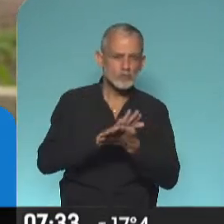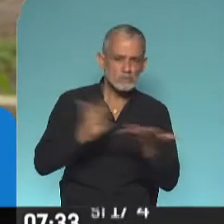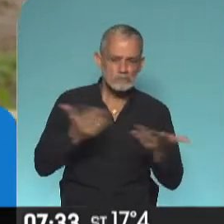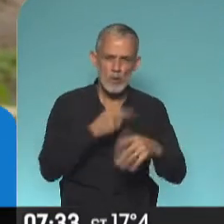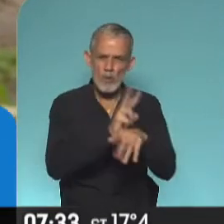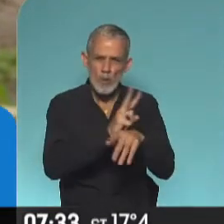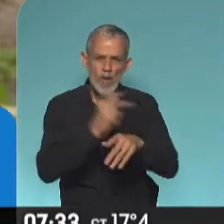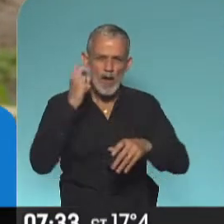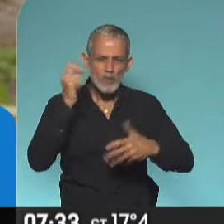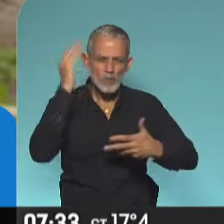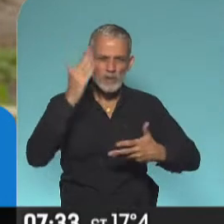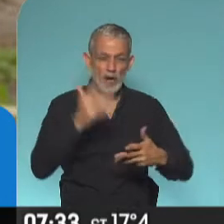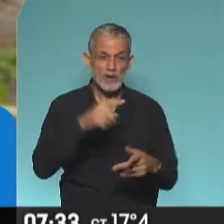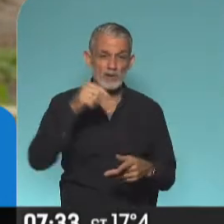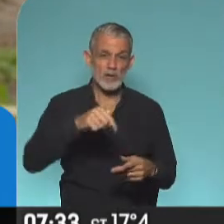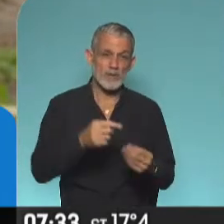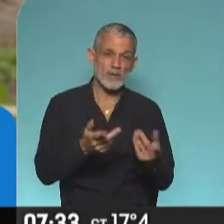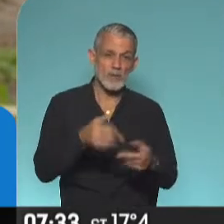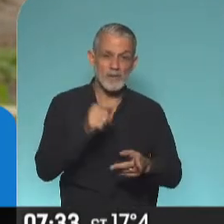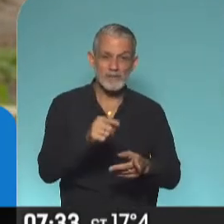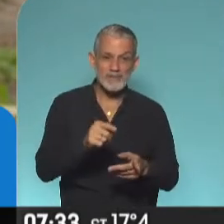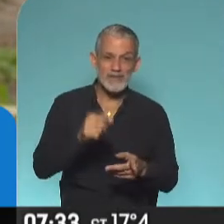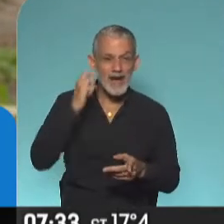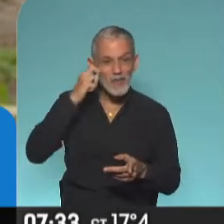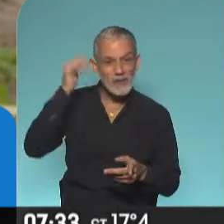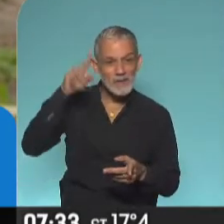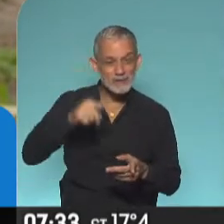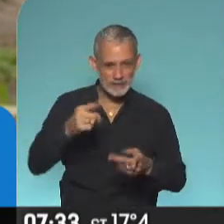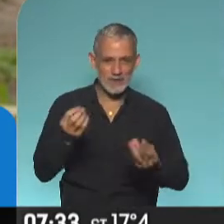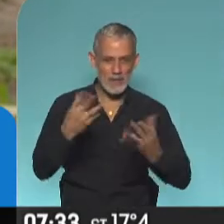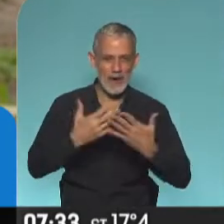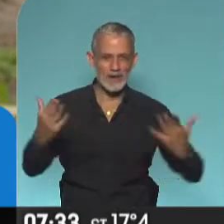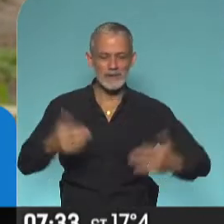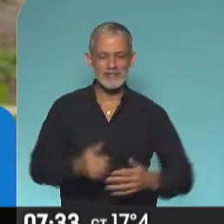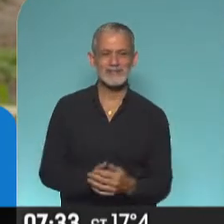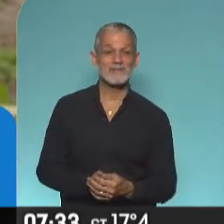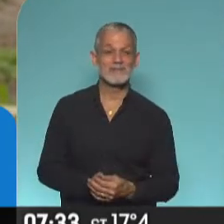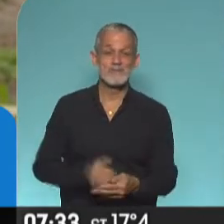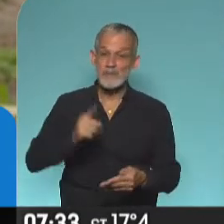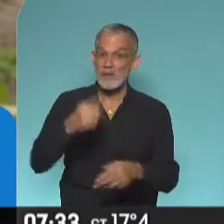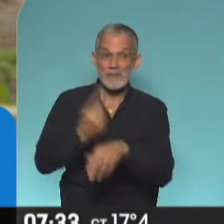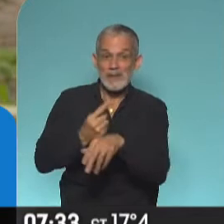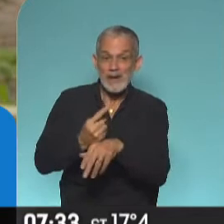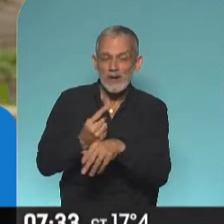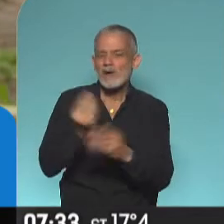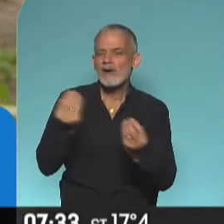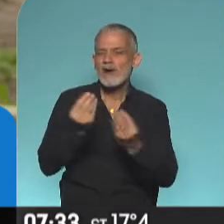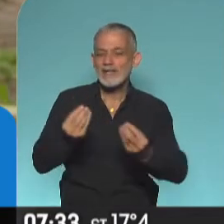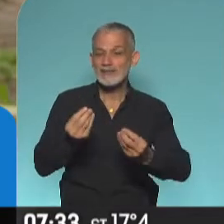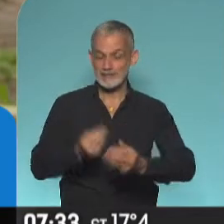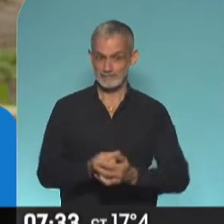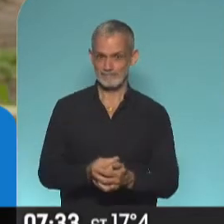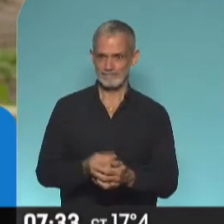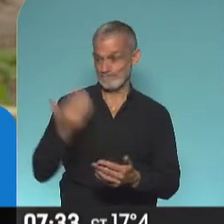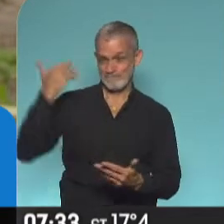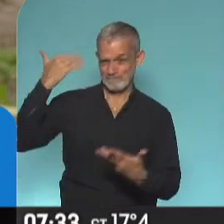cuidarlos? ¿Cómo continuar con ellos? Yo creo que, buen día, yo creo que lo primero es, el